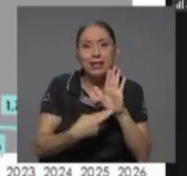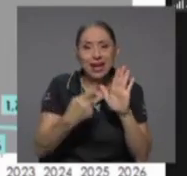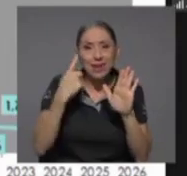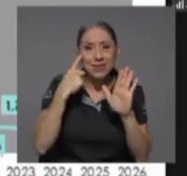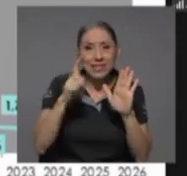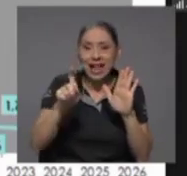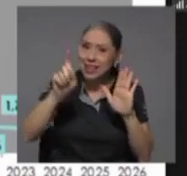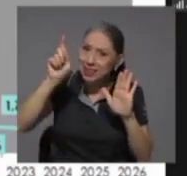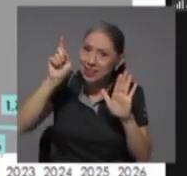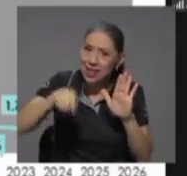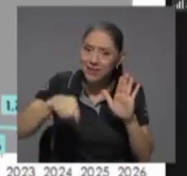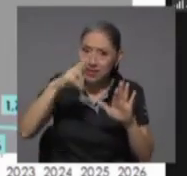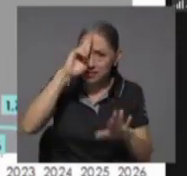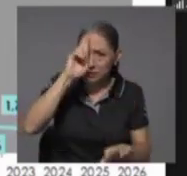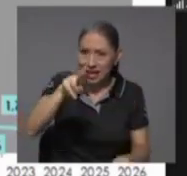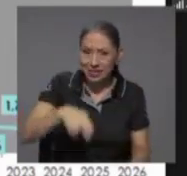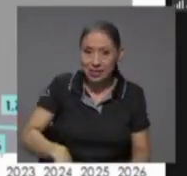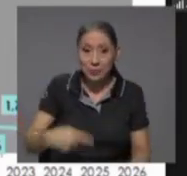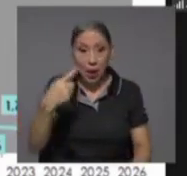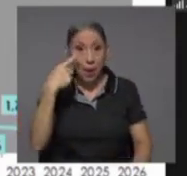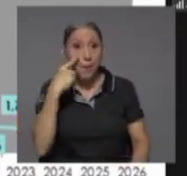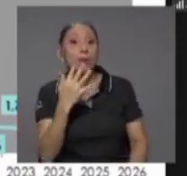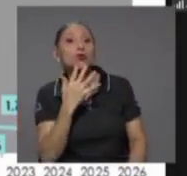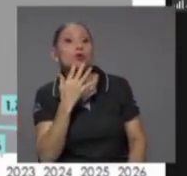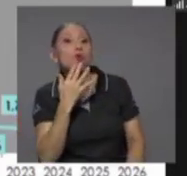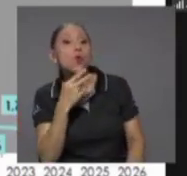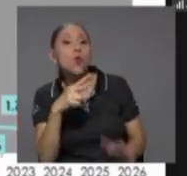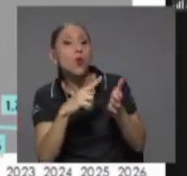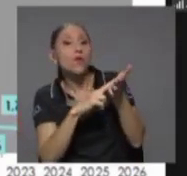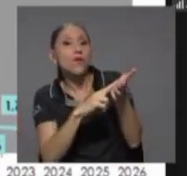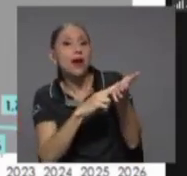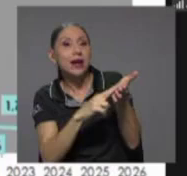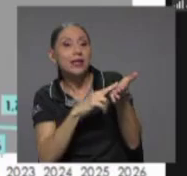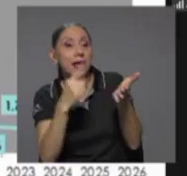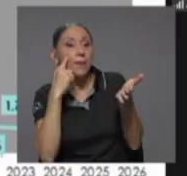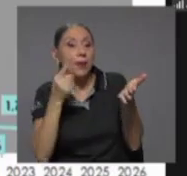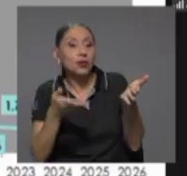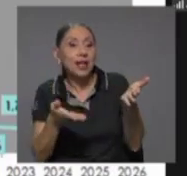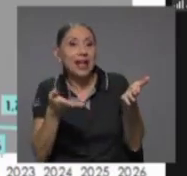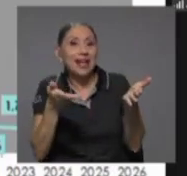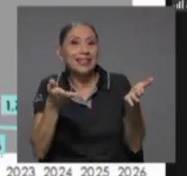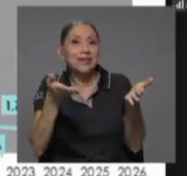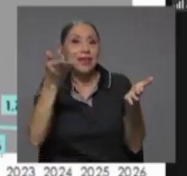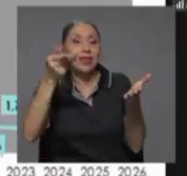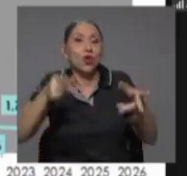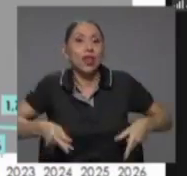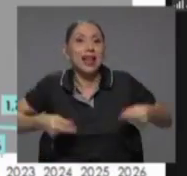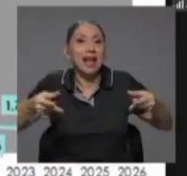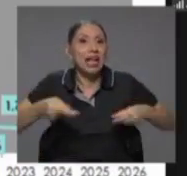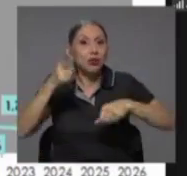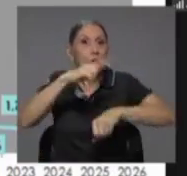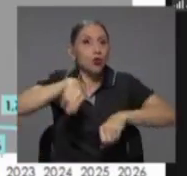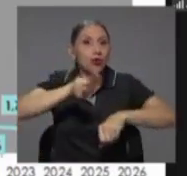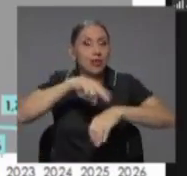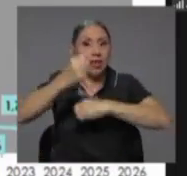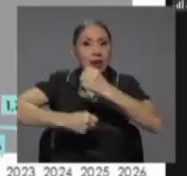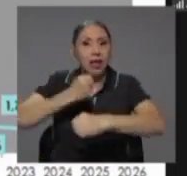respetarse, porque en esta línea verde observamos el crecimiento del gasto corriente en años anteriores y vemos